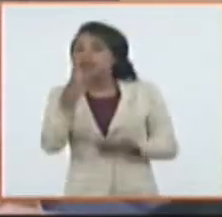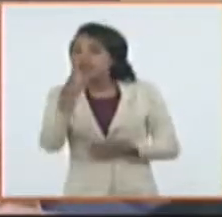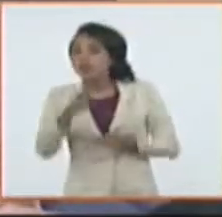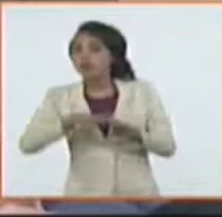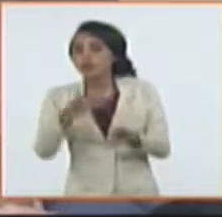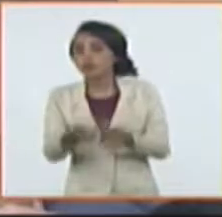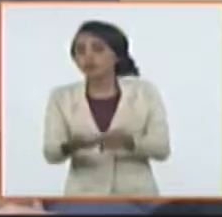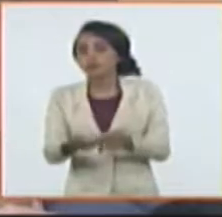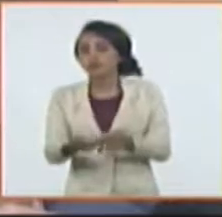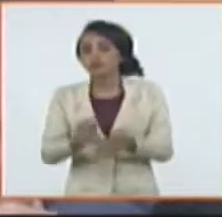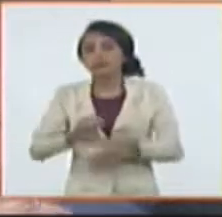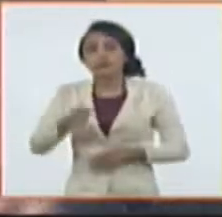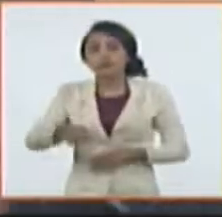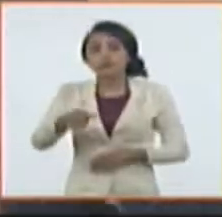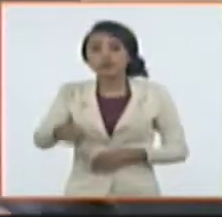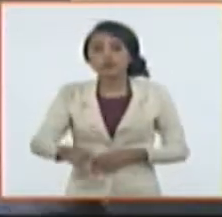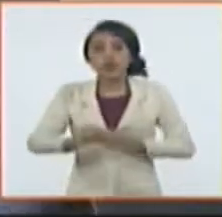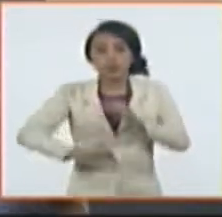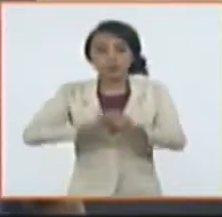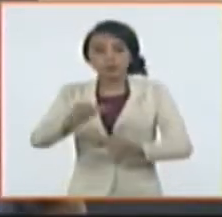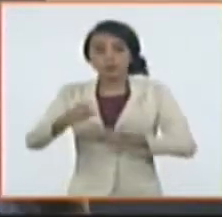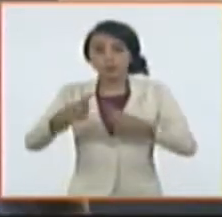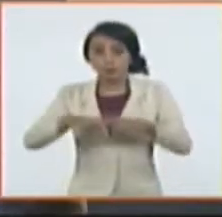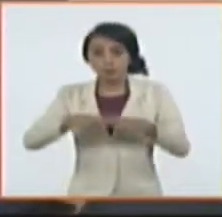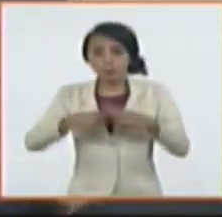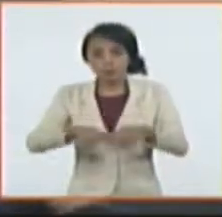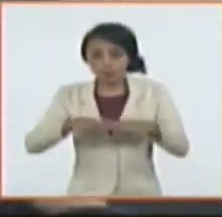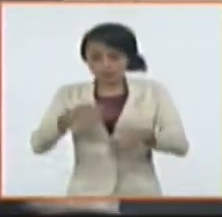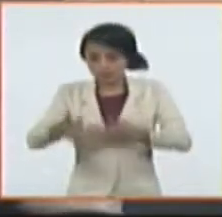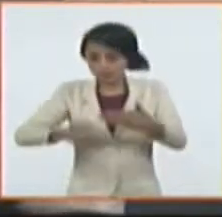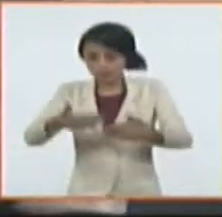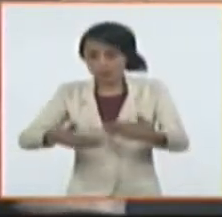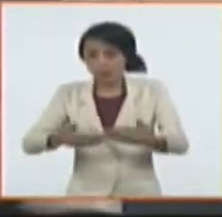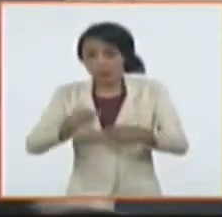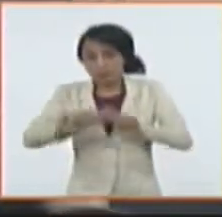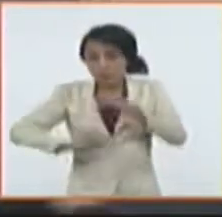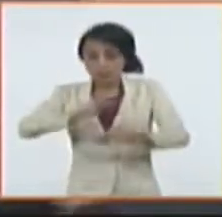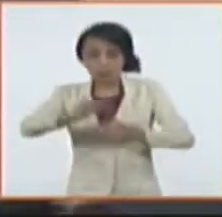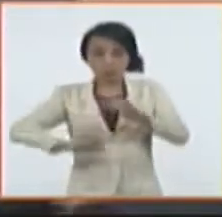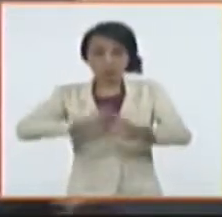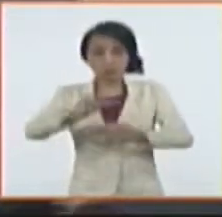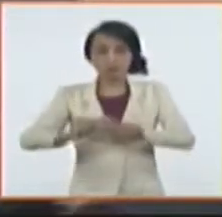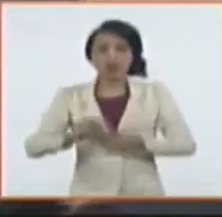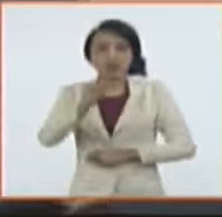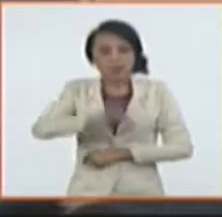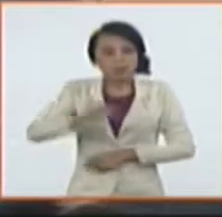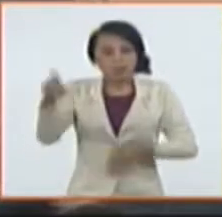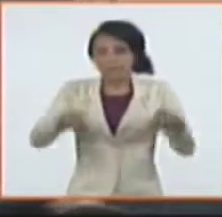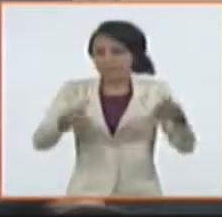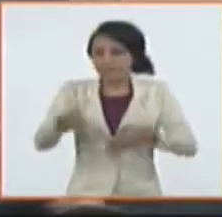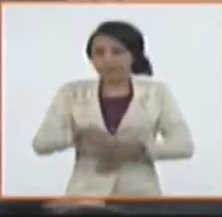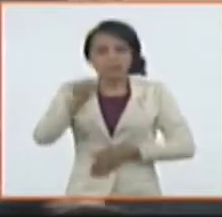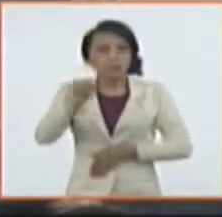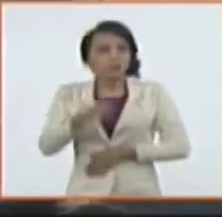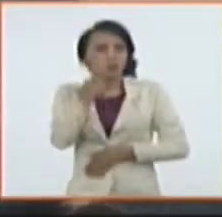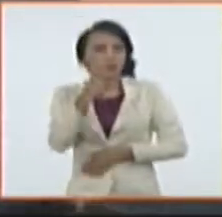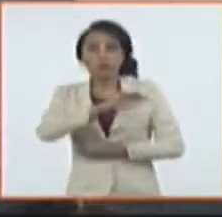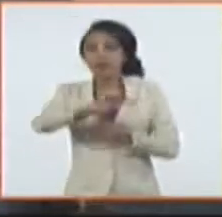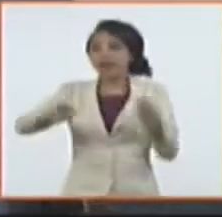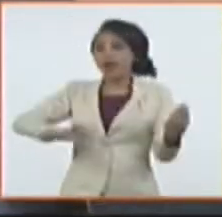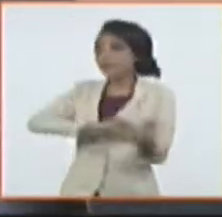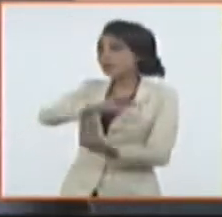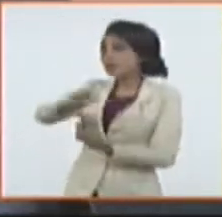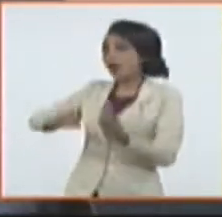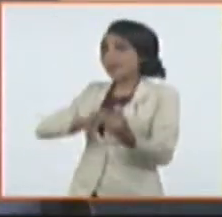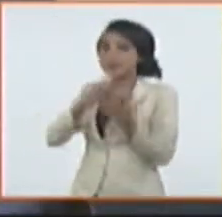días le arrancamos un pedacito de los problemas y no nos detenemos. Y la gente participando, y la gente viendo transformación, y la gente